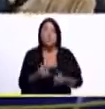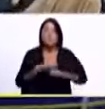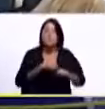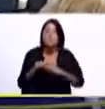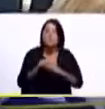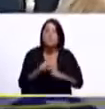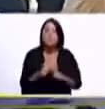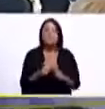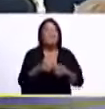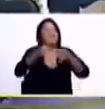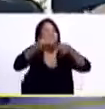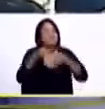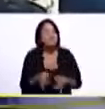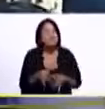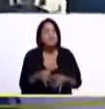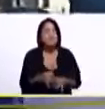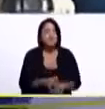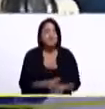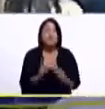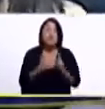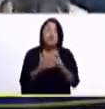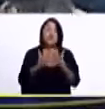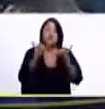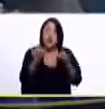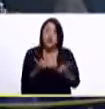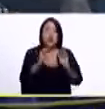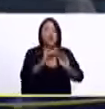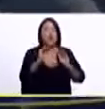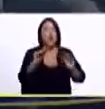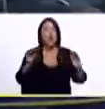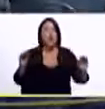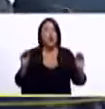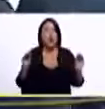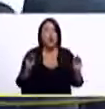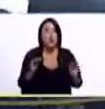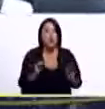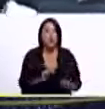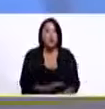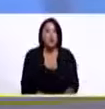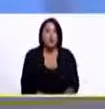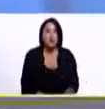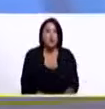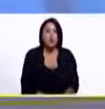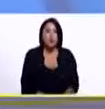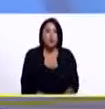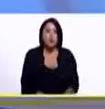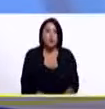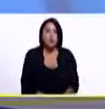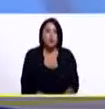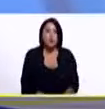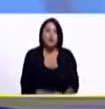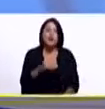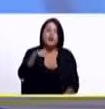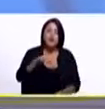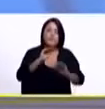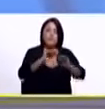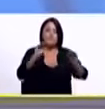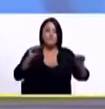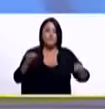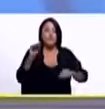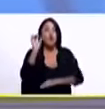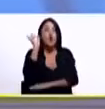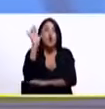Con más fuerza que nunca. Y es por eso que he convocado esta conferencia con